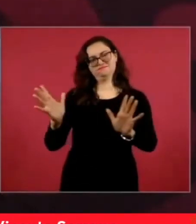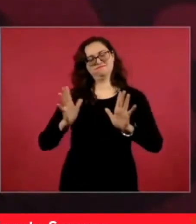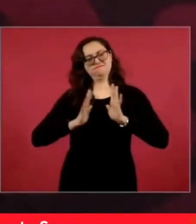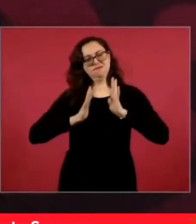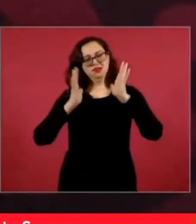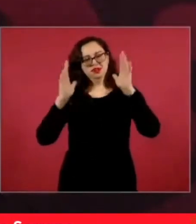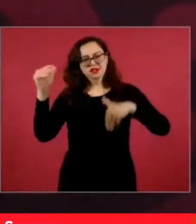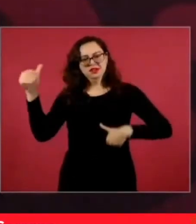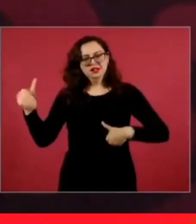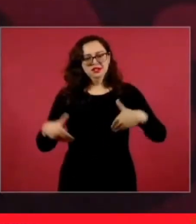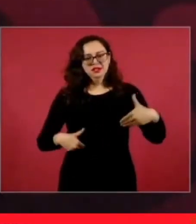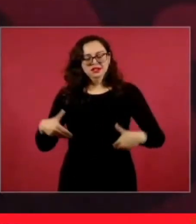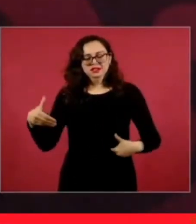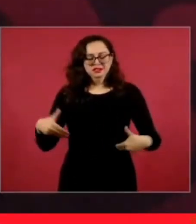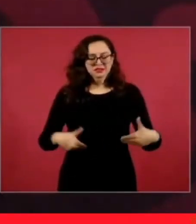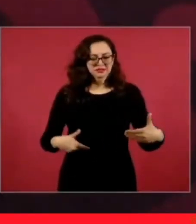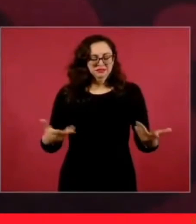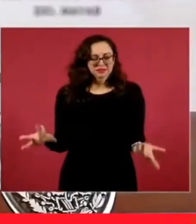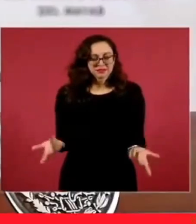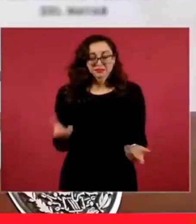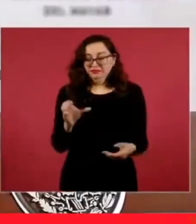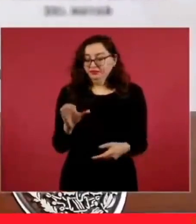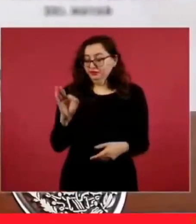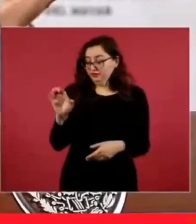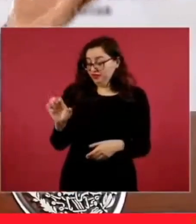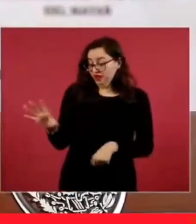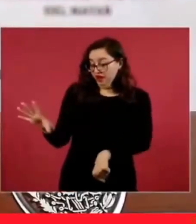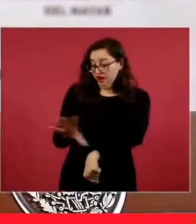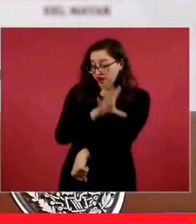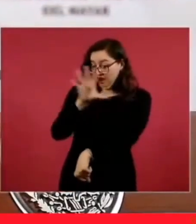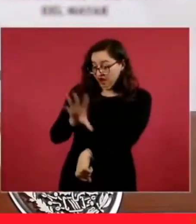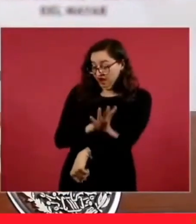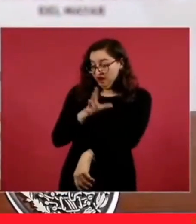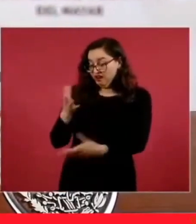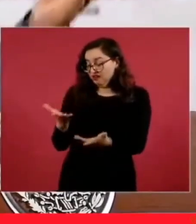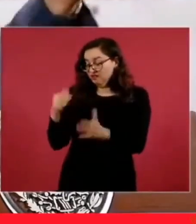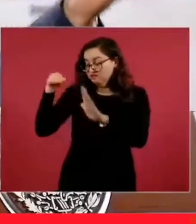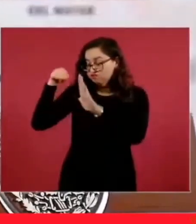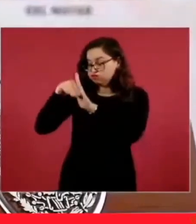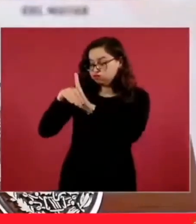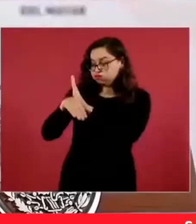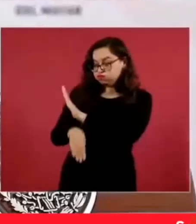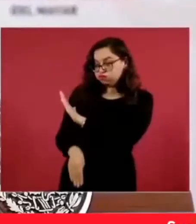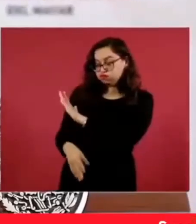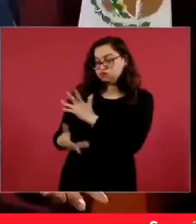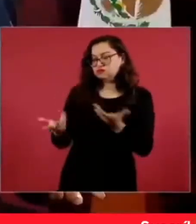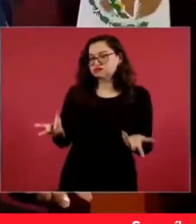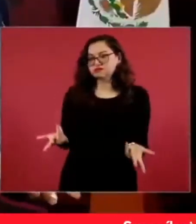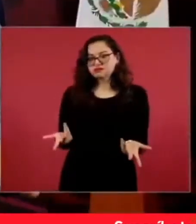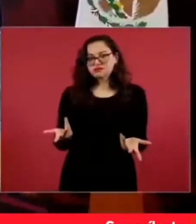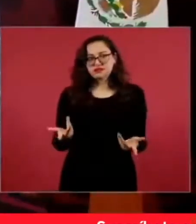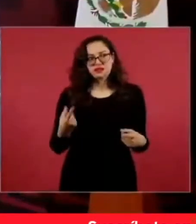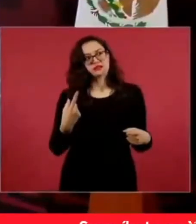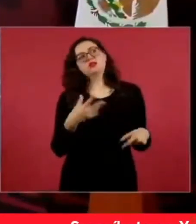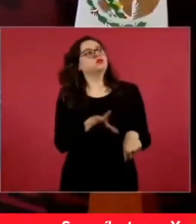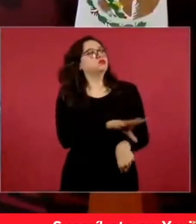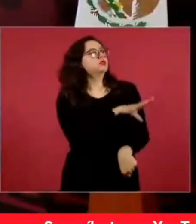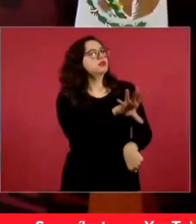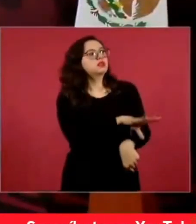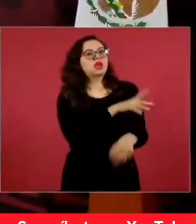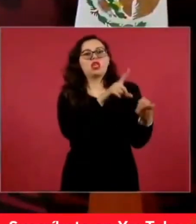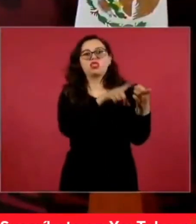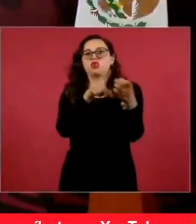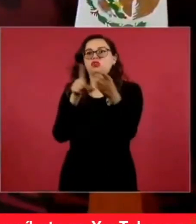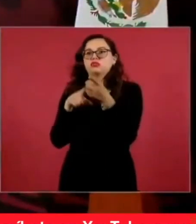Pero si no genera energía, ¿quién va a manejar el mercado? Pues quien produzca